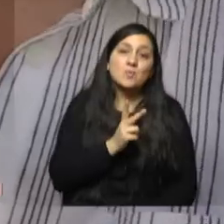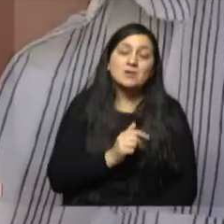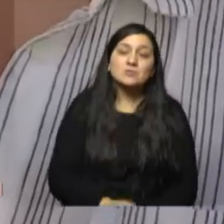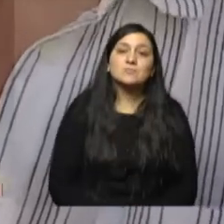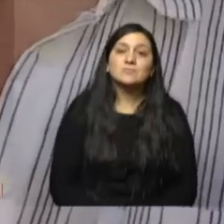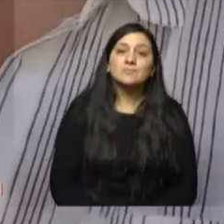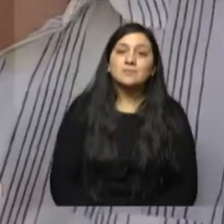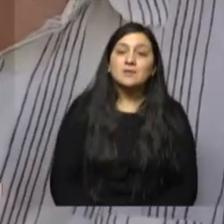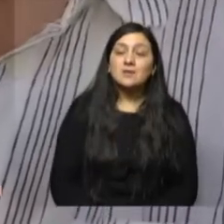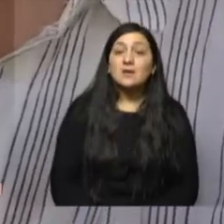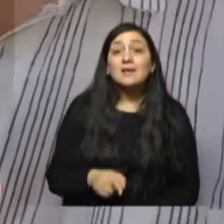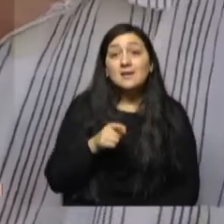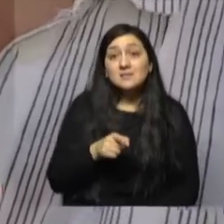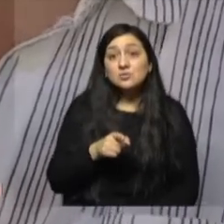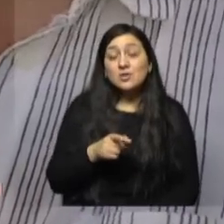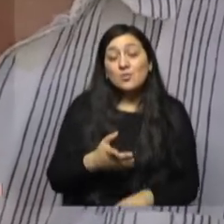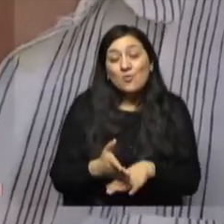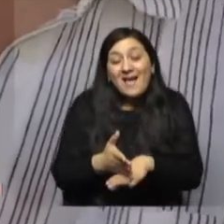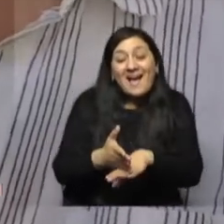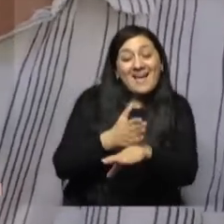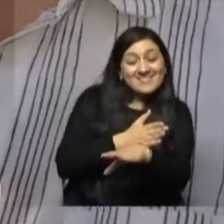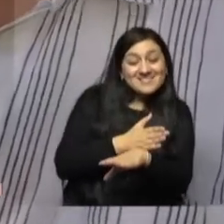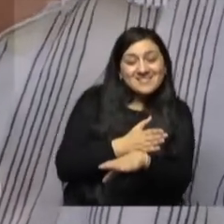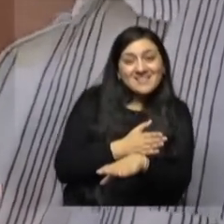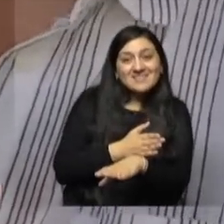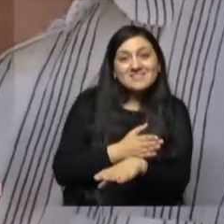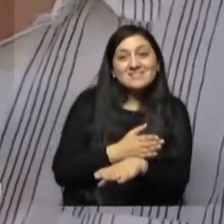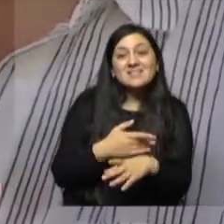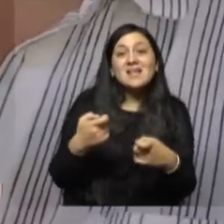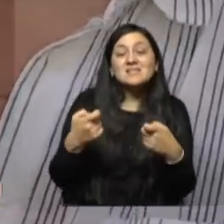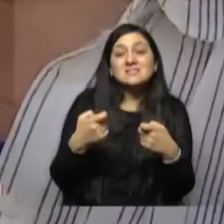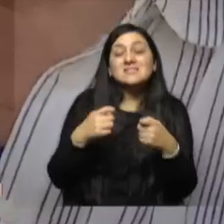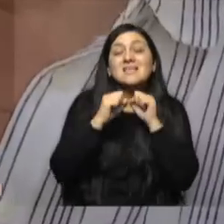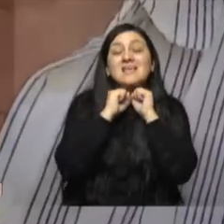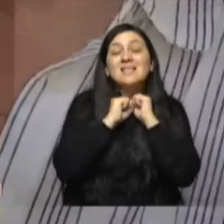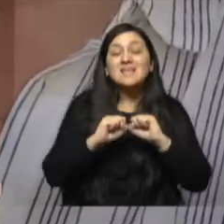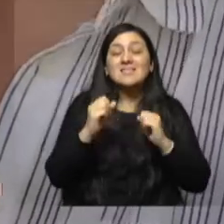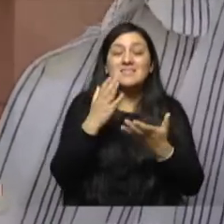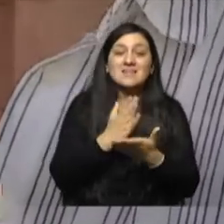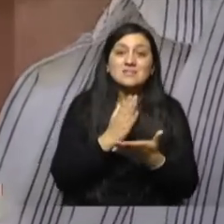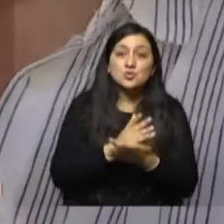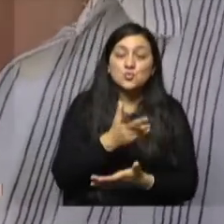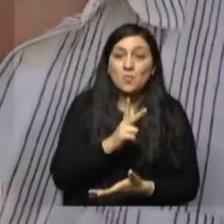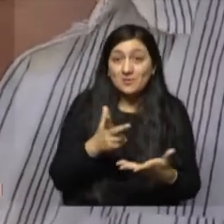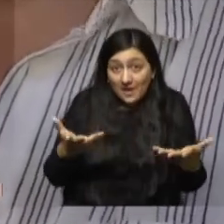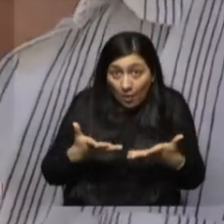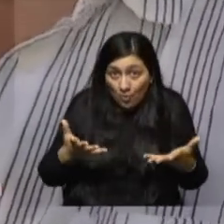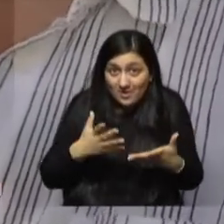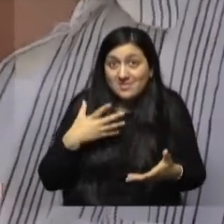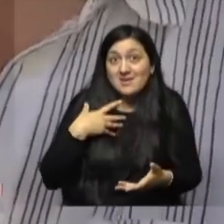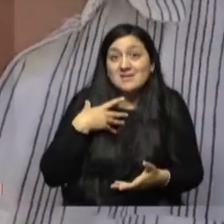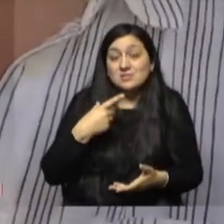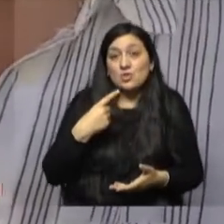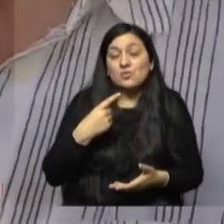Salvia, que de alguna manera es como el antecedente de lo que fue a posteriori la Secretaría de Derechos Humanos, actual Dirección